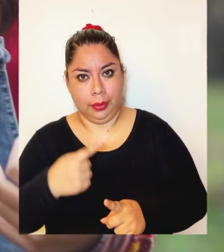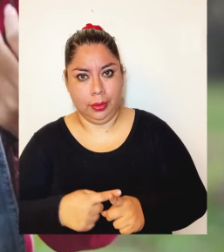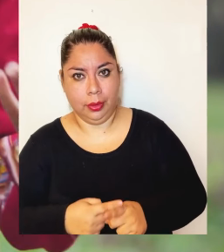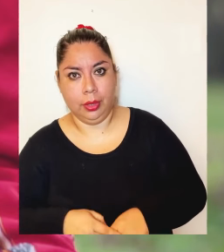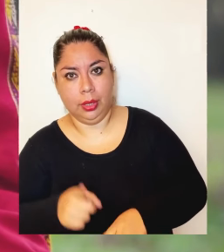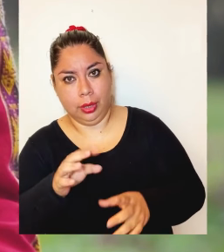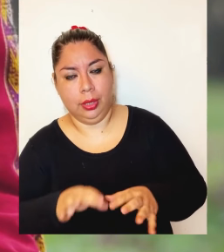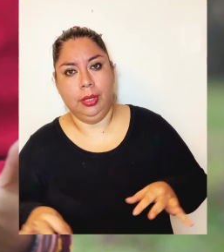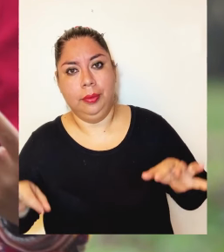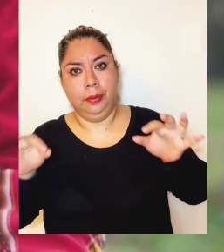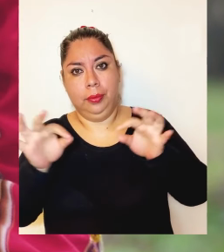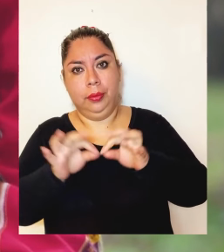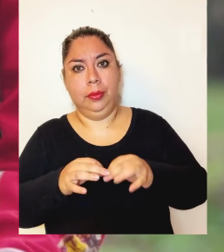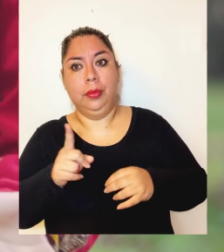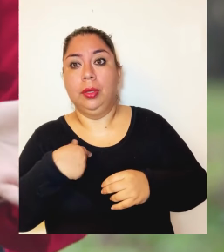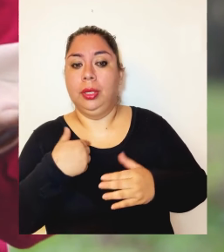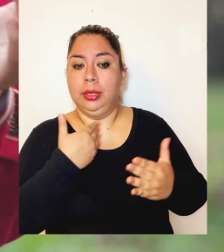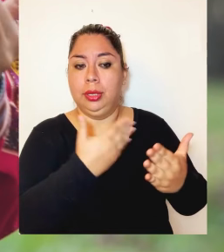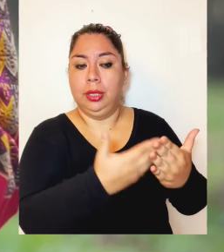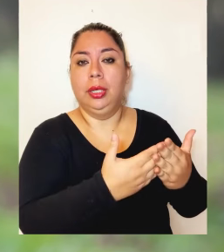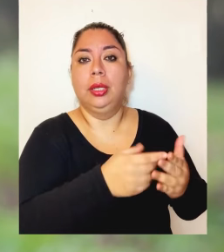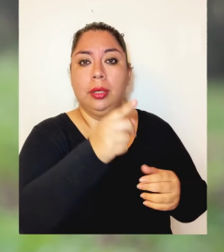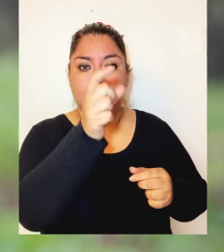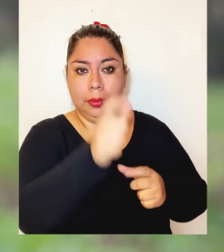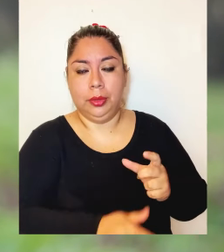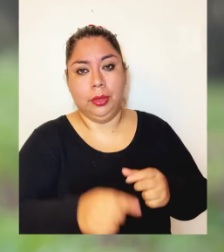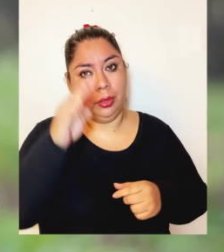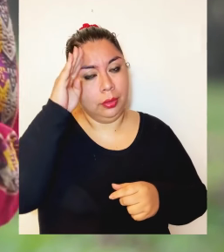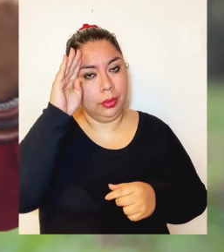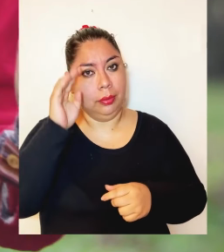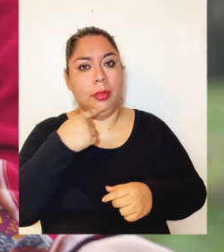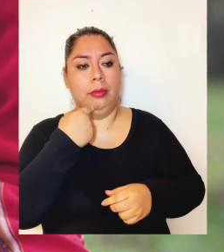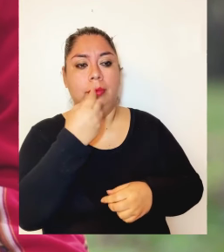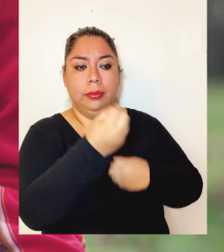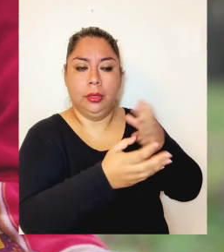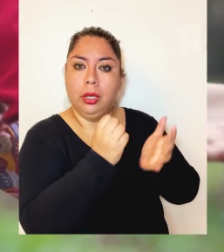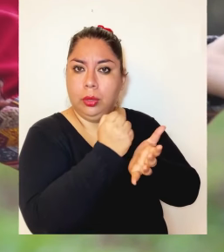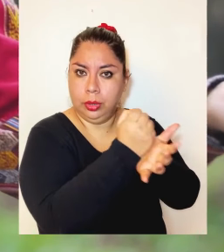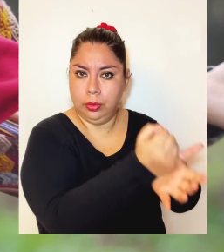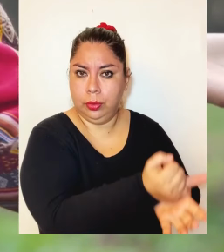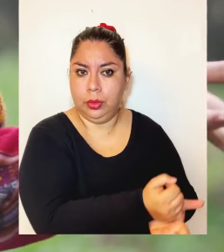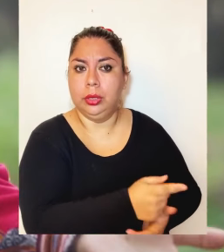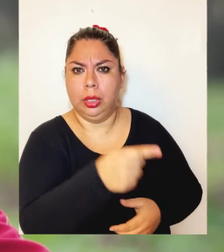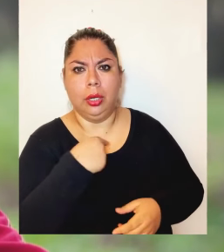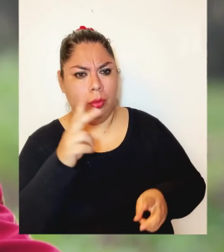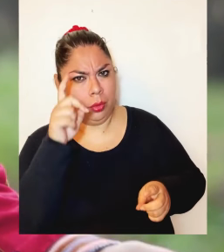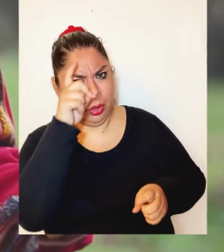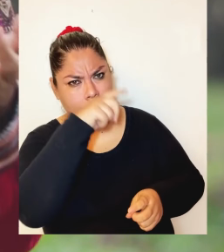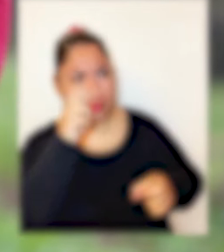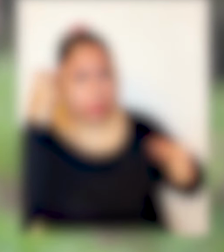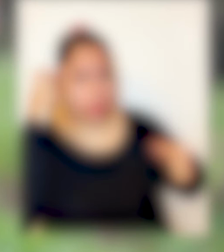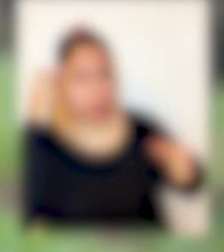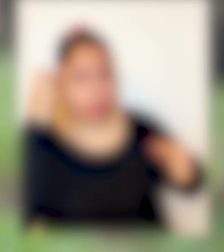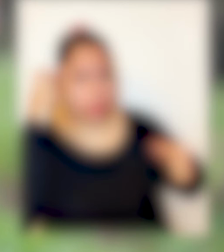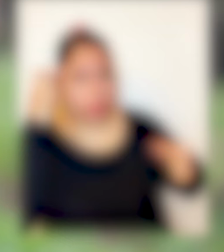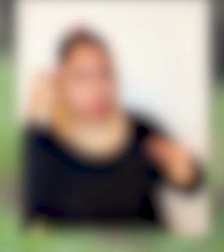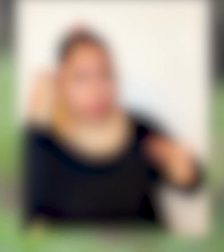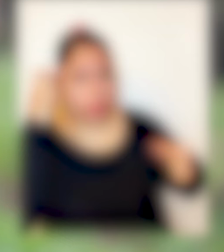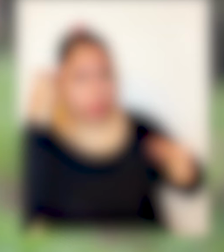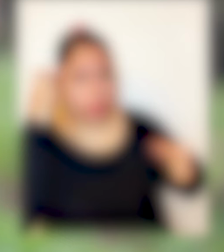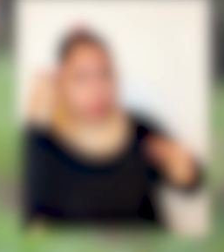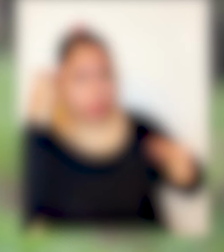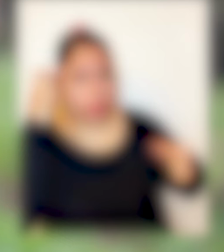Hinallataqmi pasaq allin riqsisqa runakunata yanapakuyta mañakunanchis. Sichus imapis